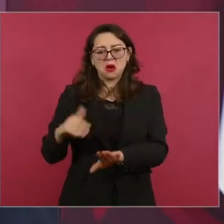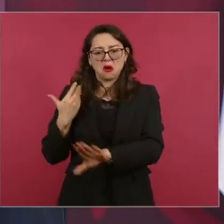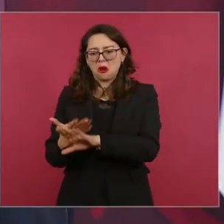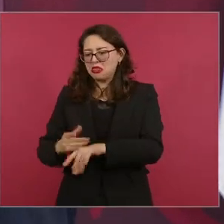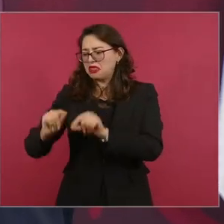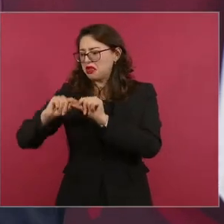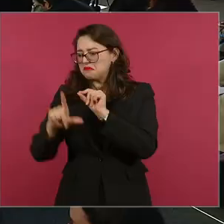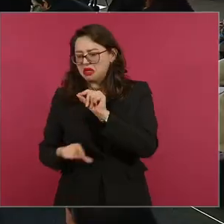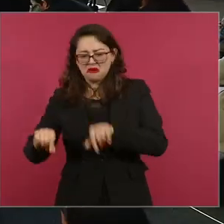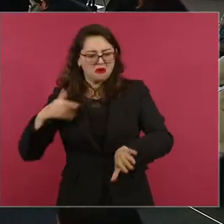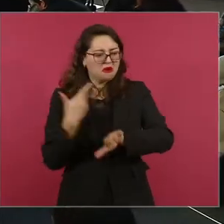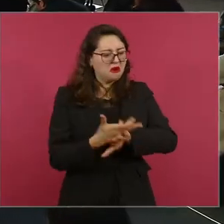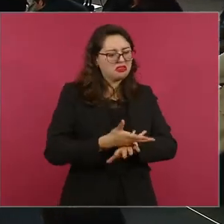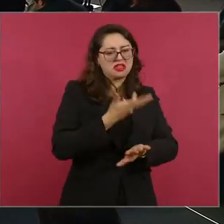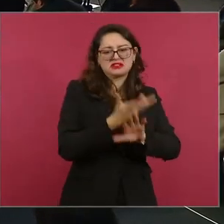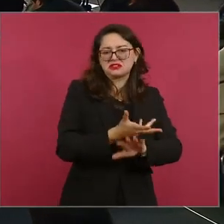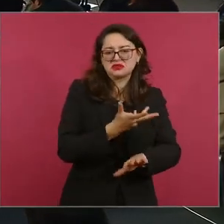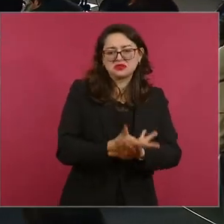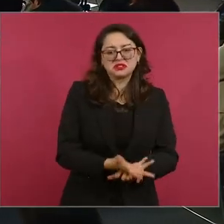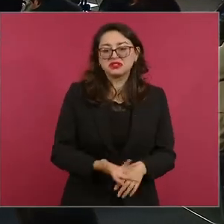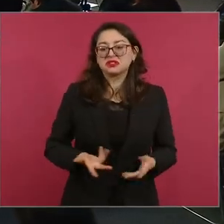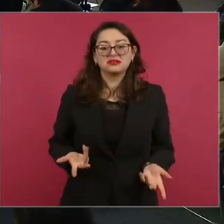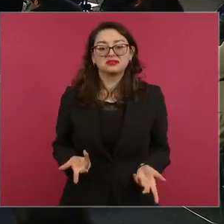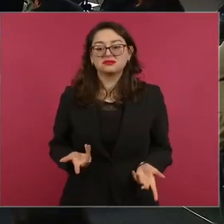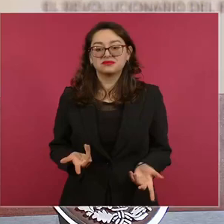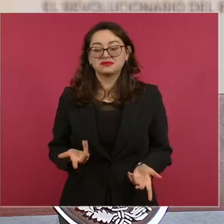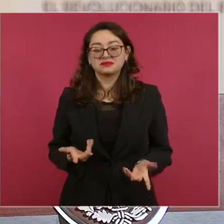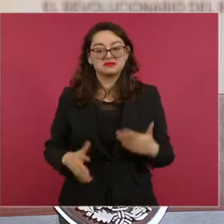Y llegó el caso hasta